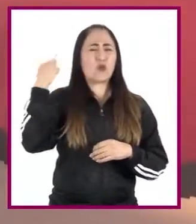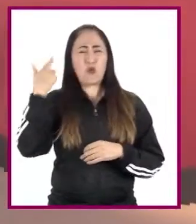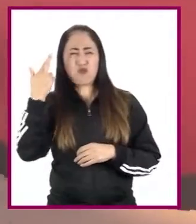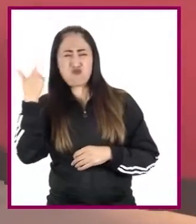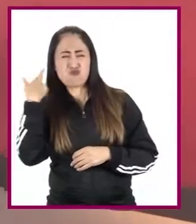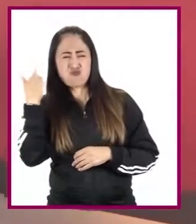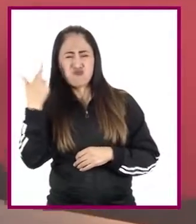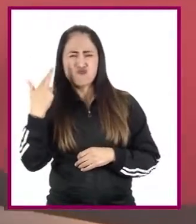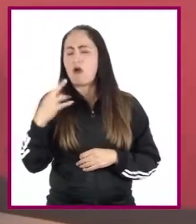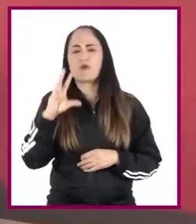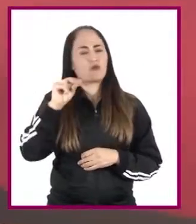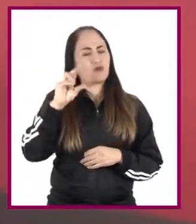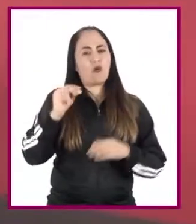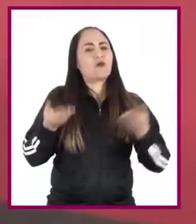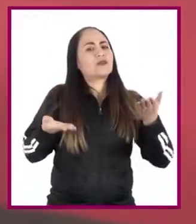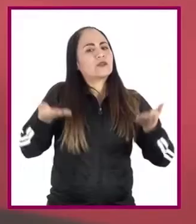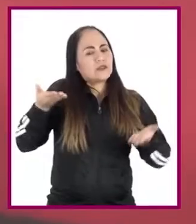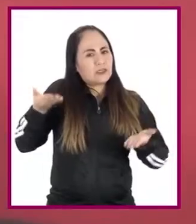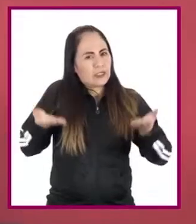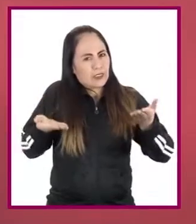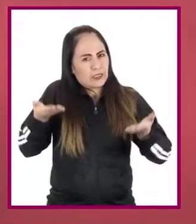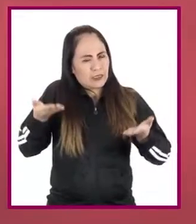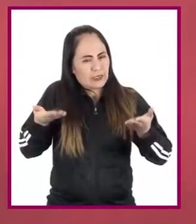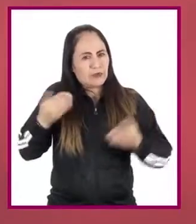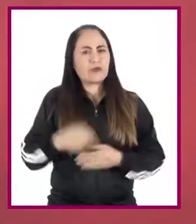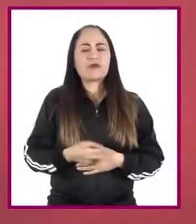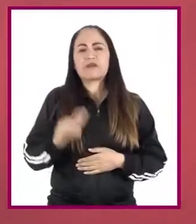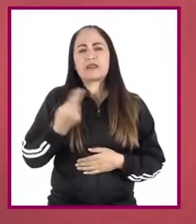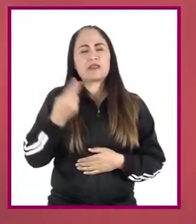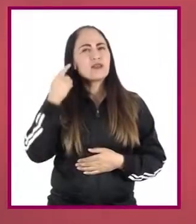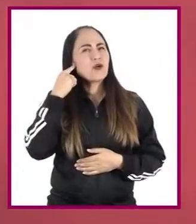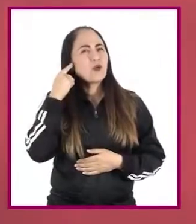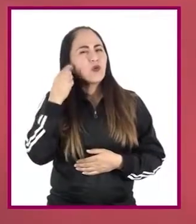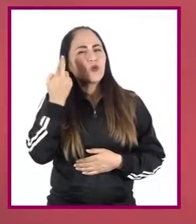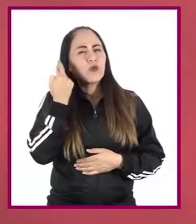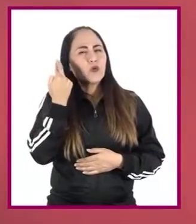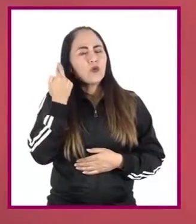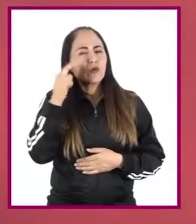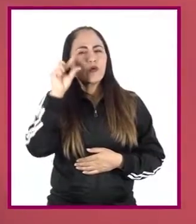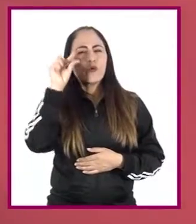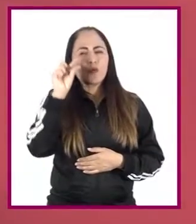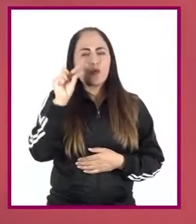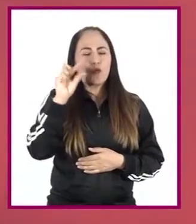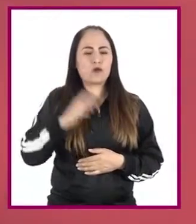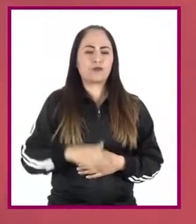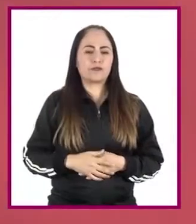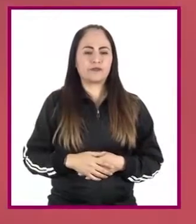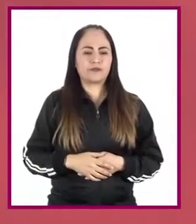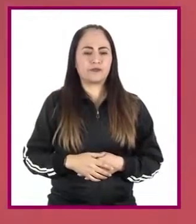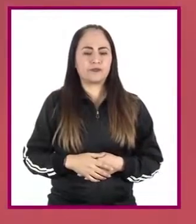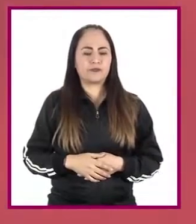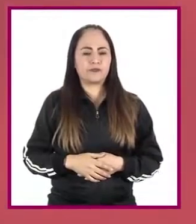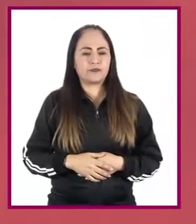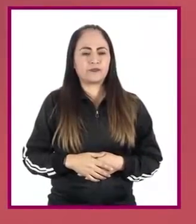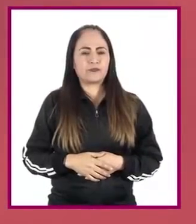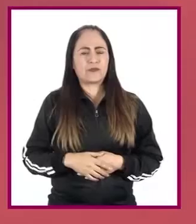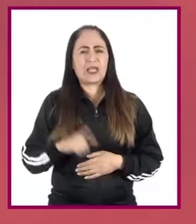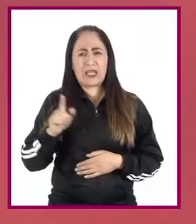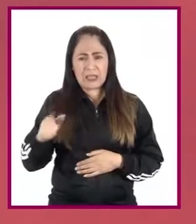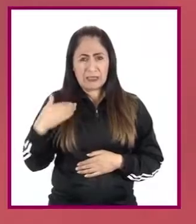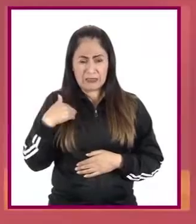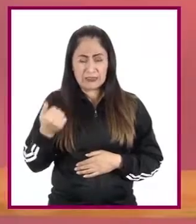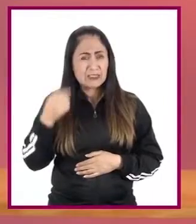quiere transmitir. Son nada más como parte de la escenografía, digamos. Por eso se dice que no son del todo claros.